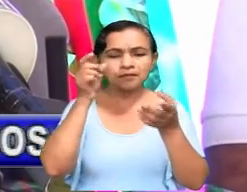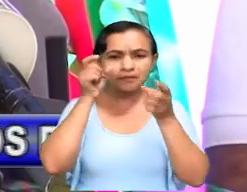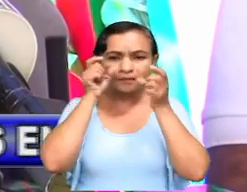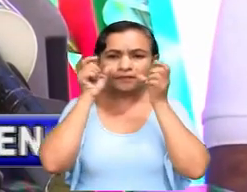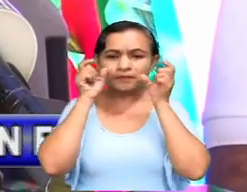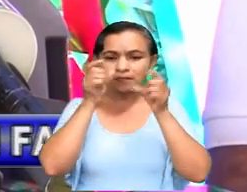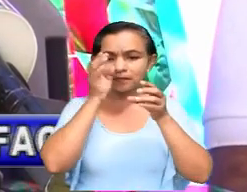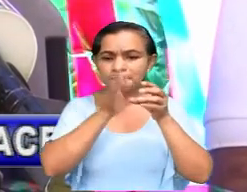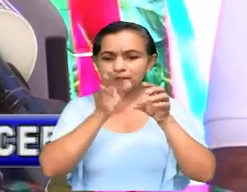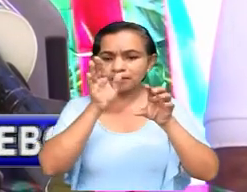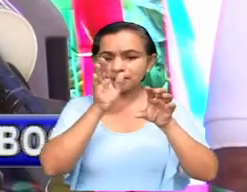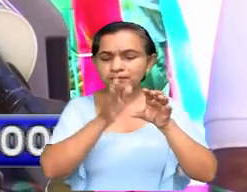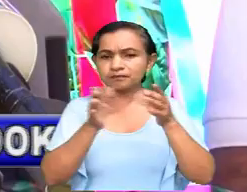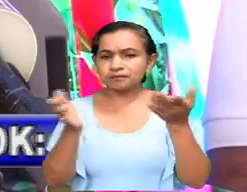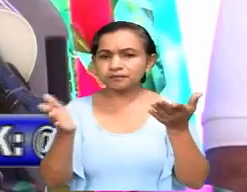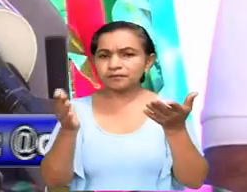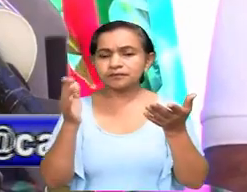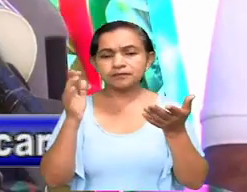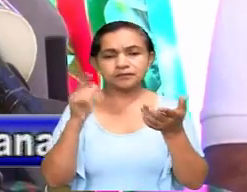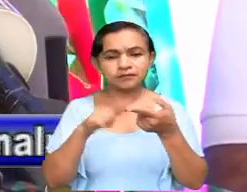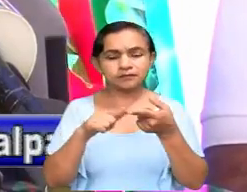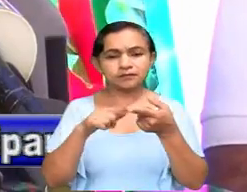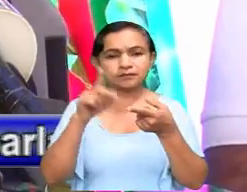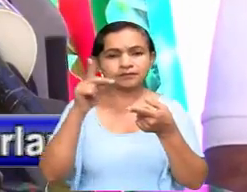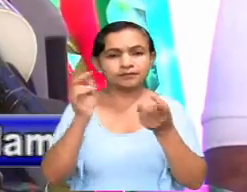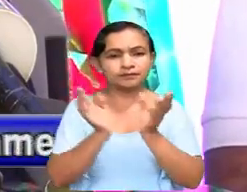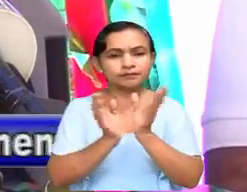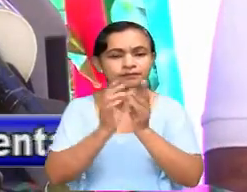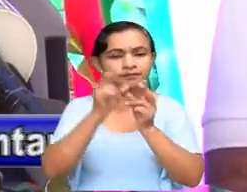las de frutas son de guayaba, piña,